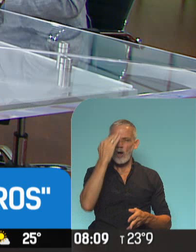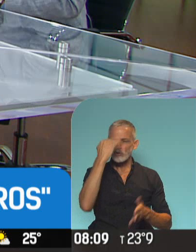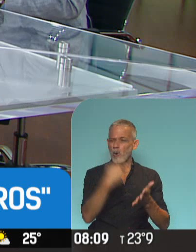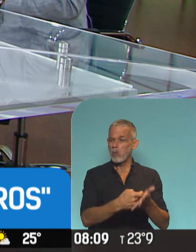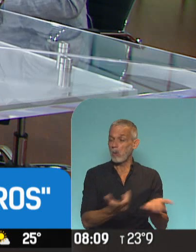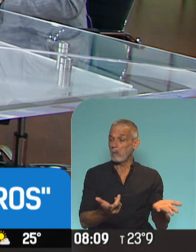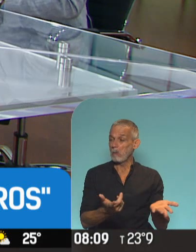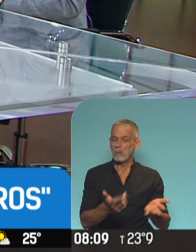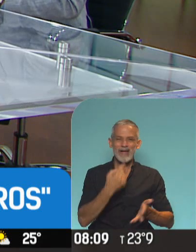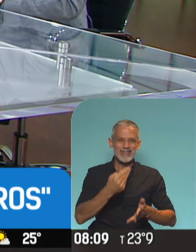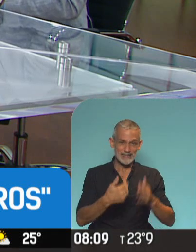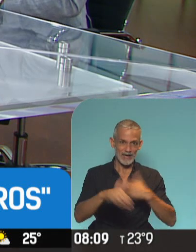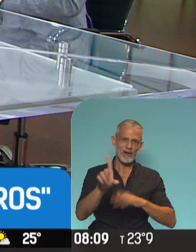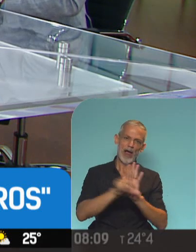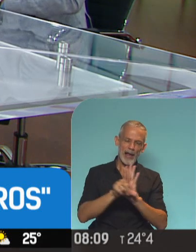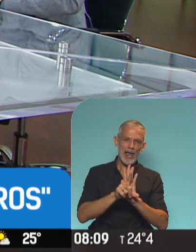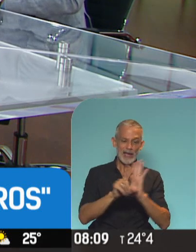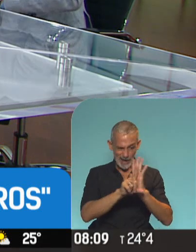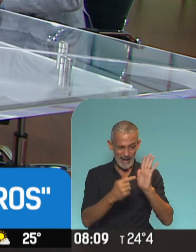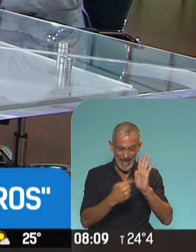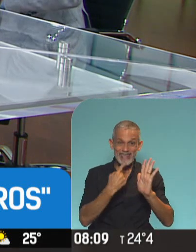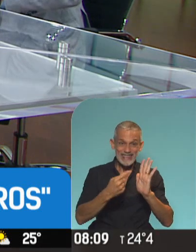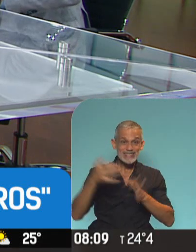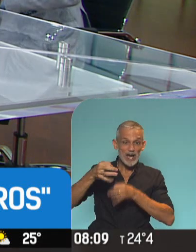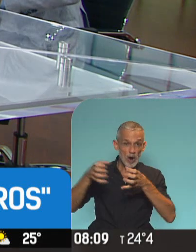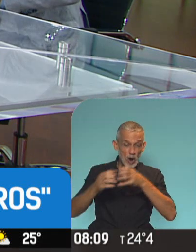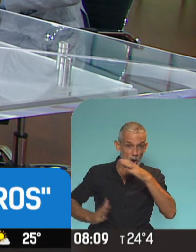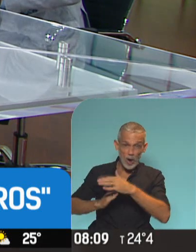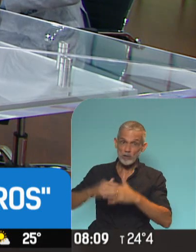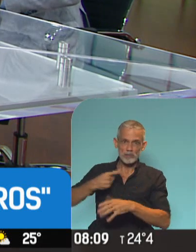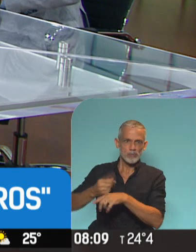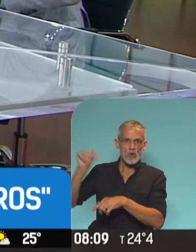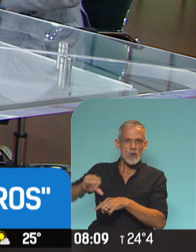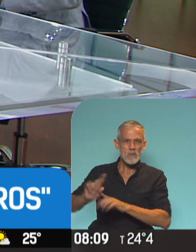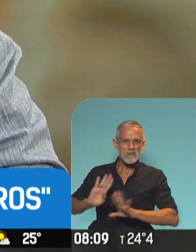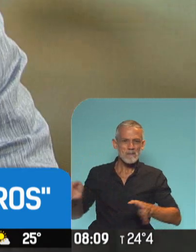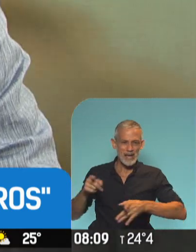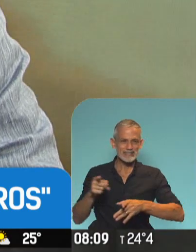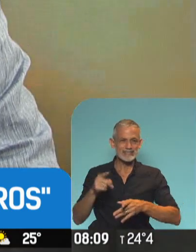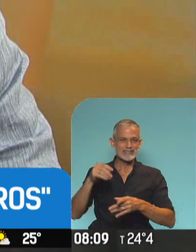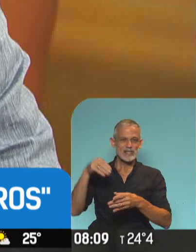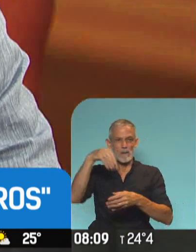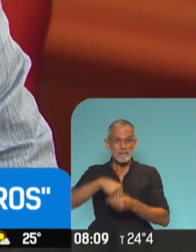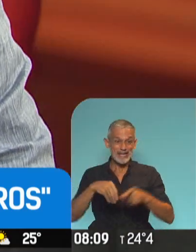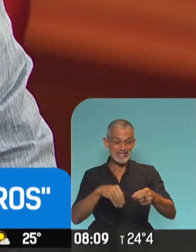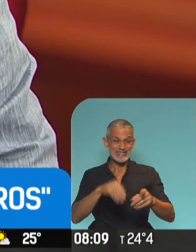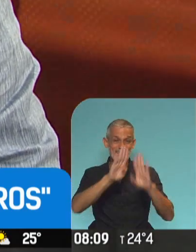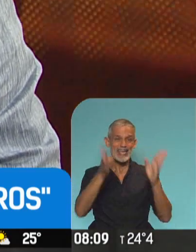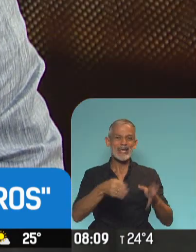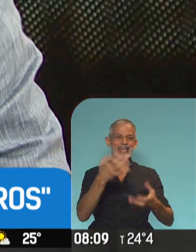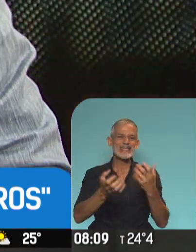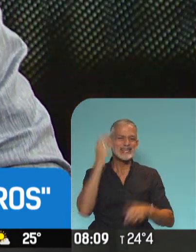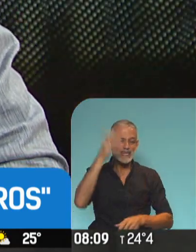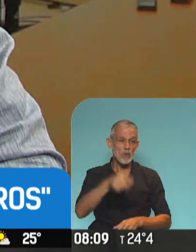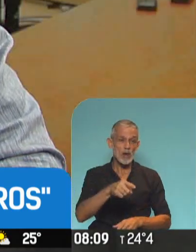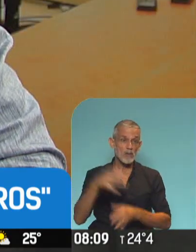Me dicen que van a sacar una ley que va a decir que la Corte no va a poder intervenir en ese tribunal de sentencias arbitrarias.